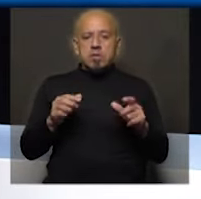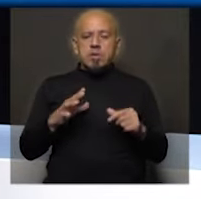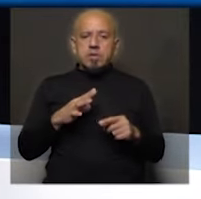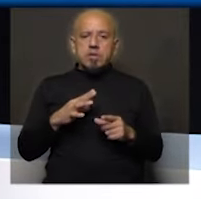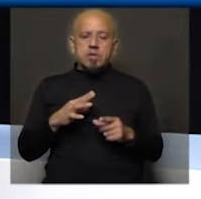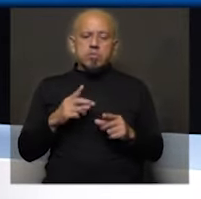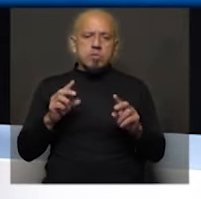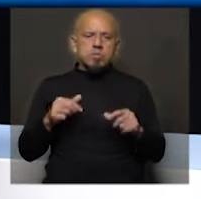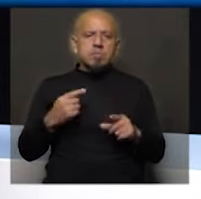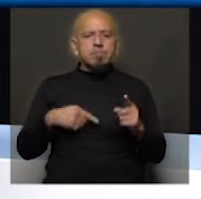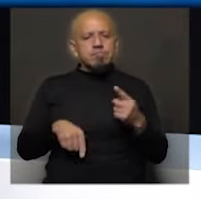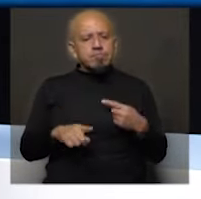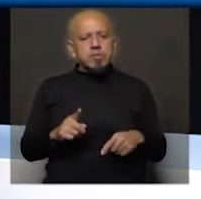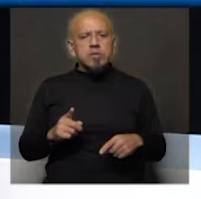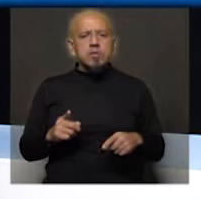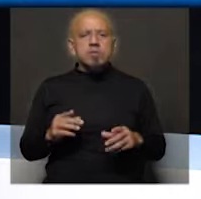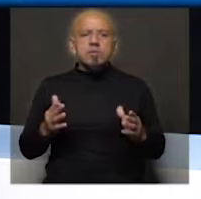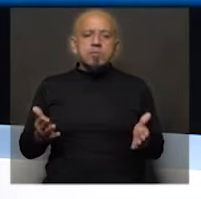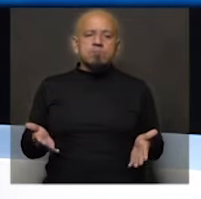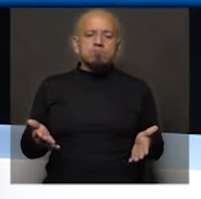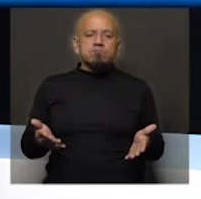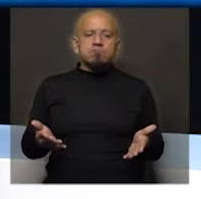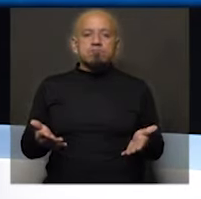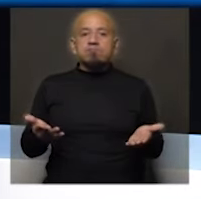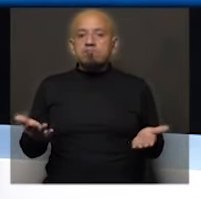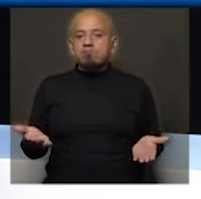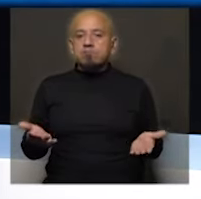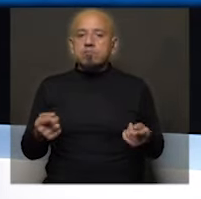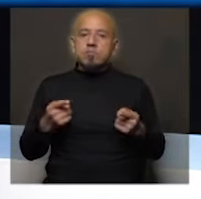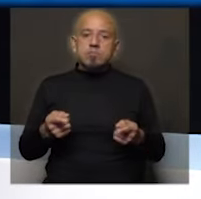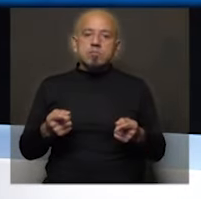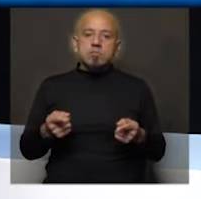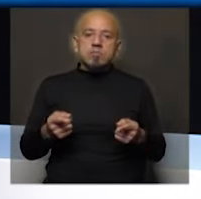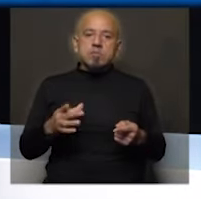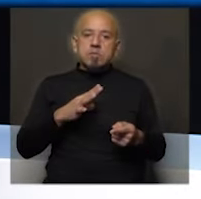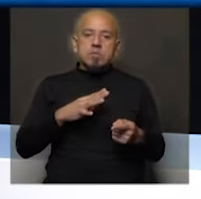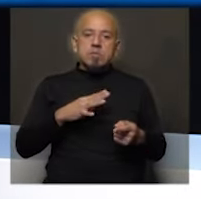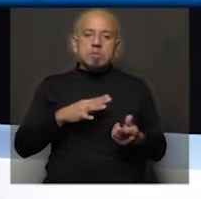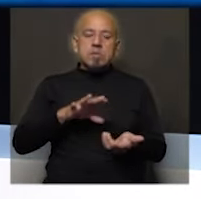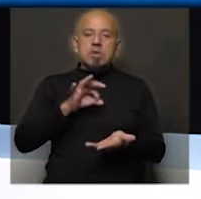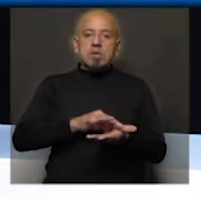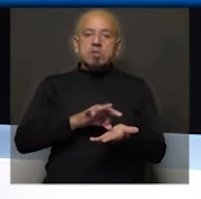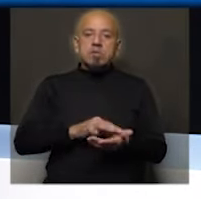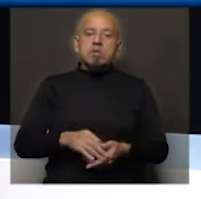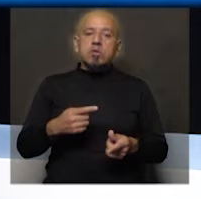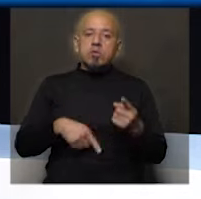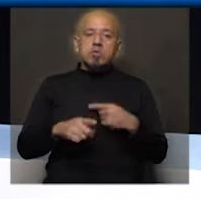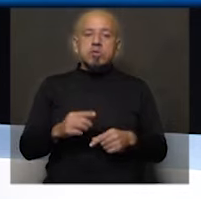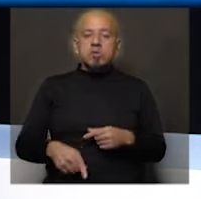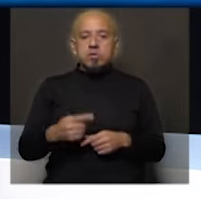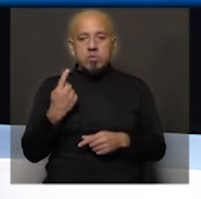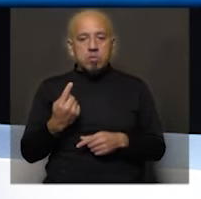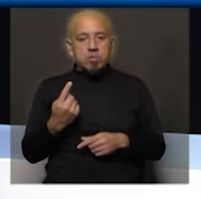eh pero a pesar de eso nos seguimos encontrando con estos casos que llegan al sistema Entonces lo primero es